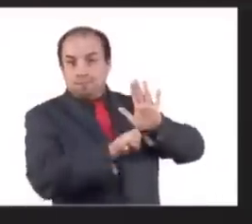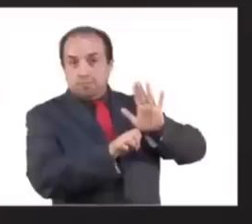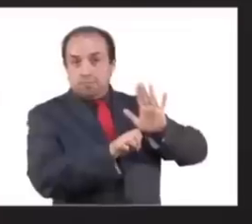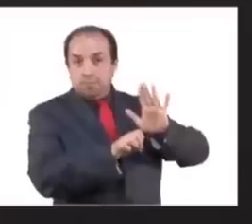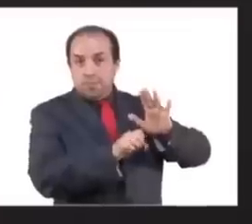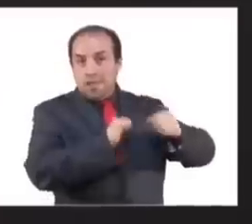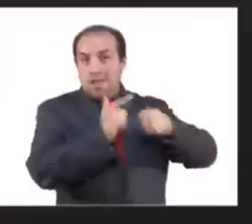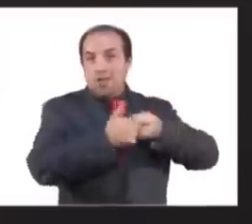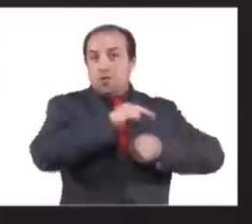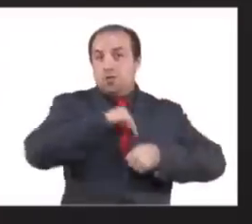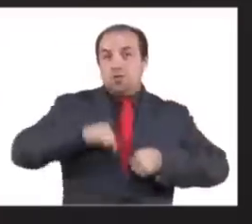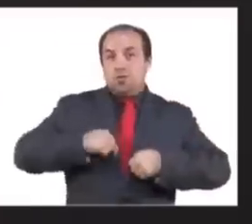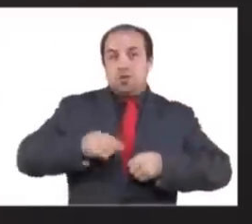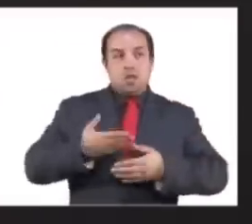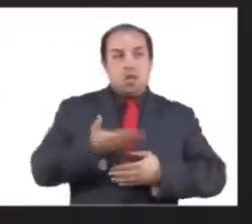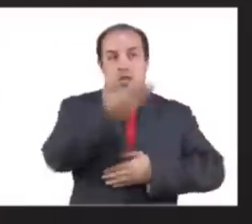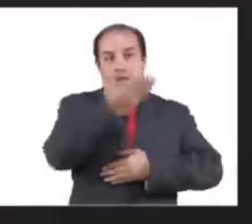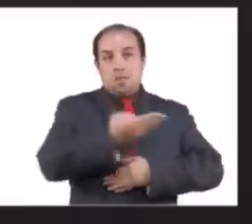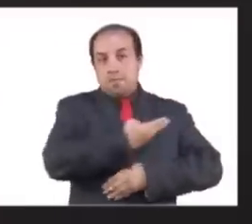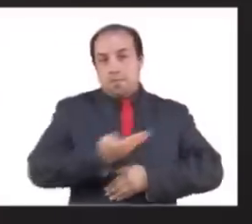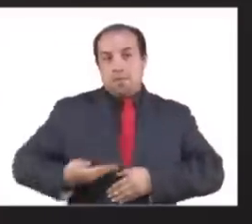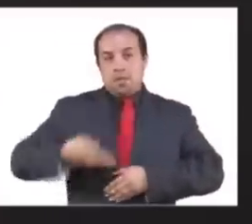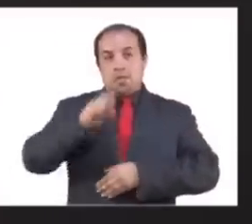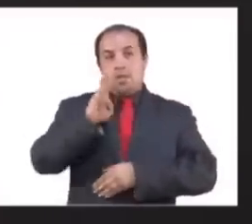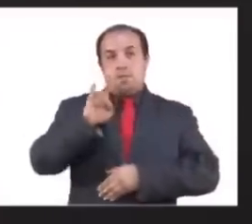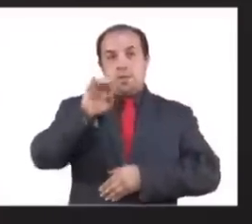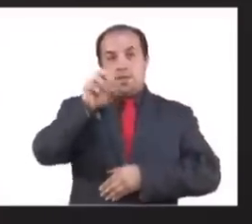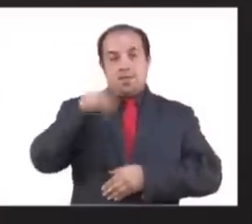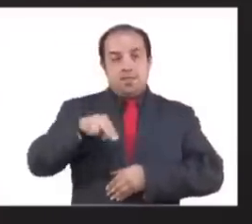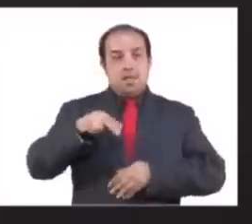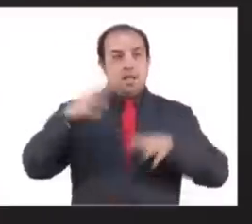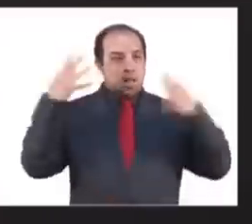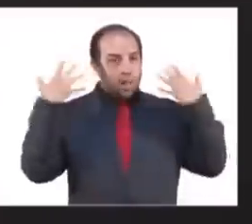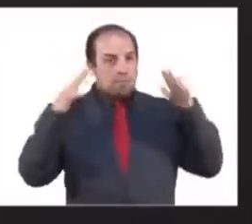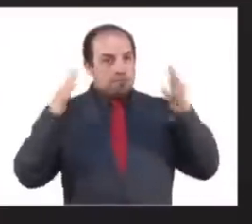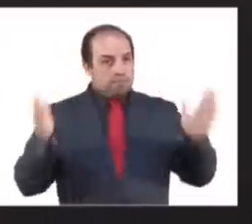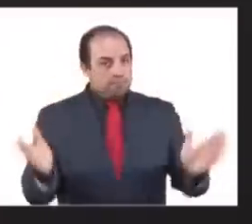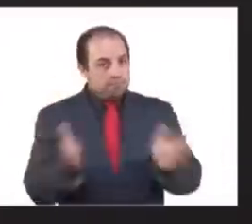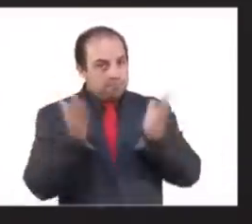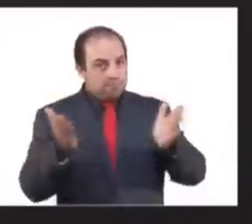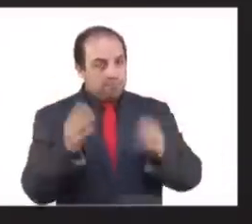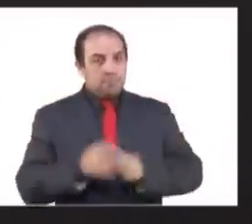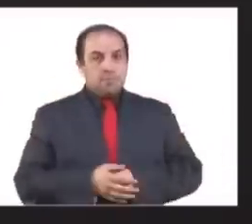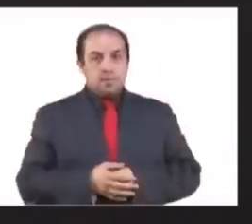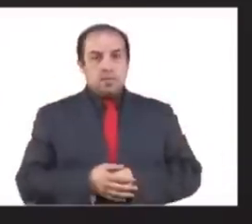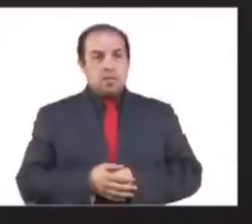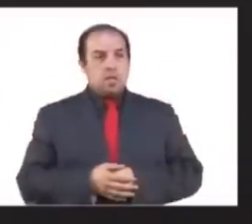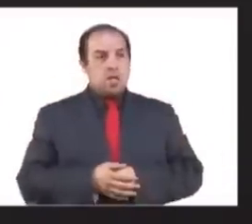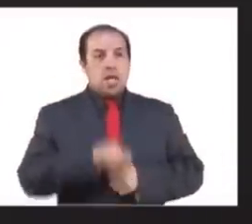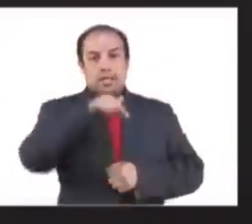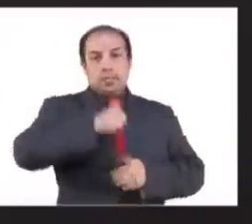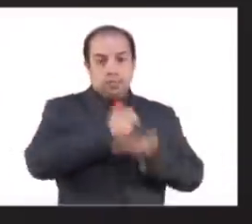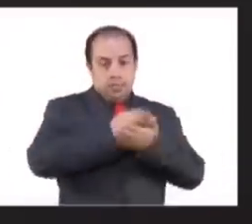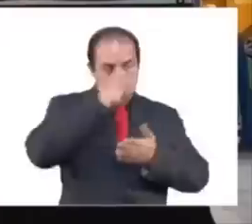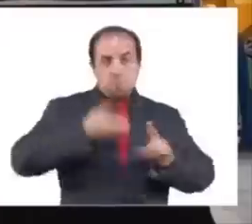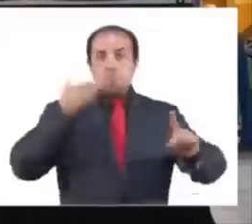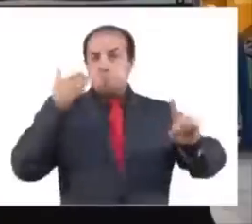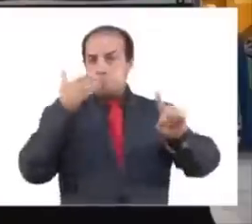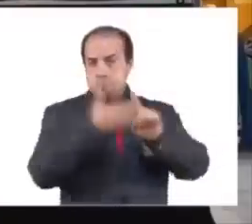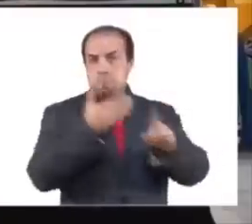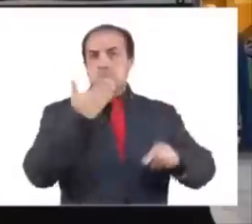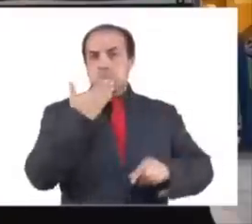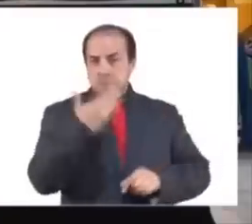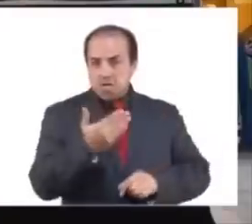nosotros, de la parte del presidente Biden, aplaudimos porque van en muy buen camino.